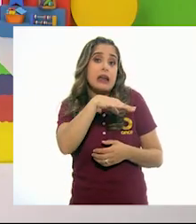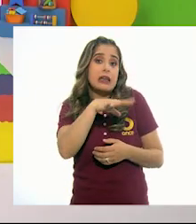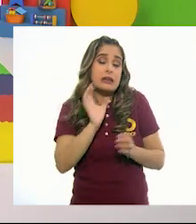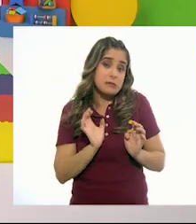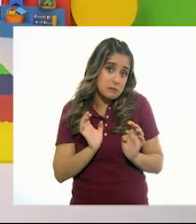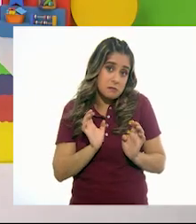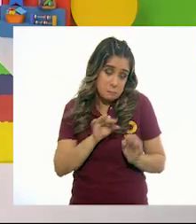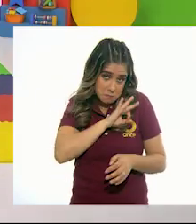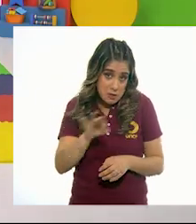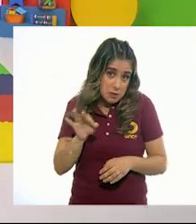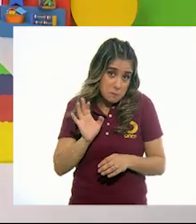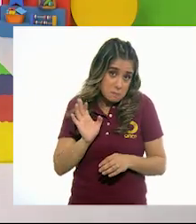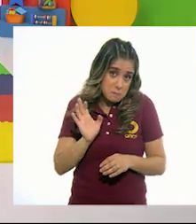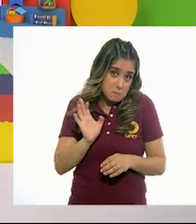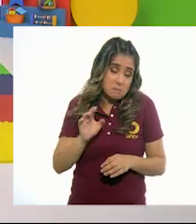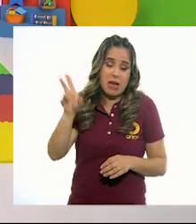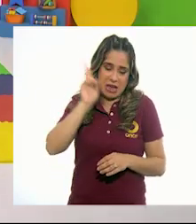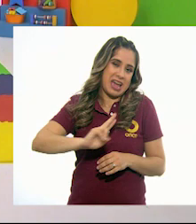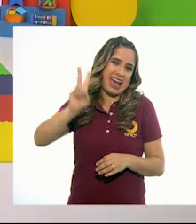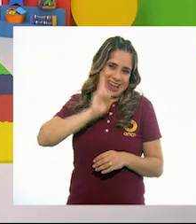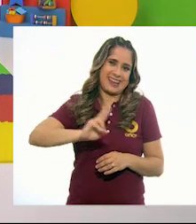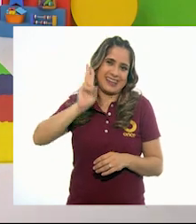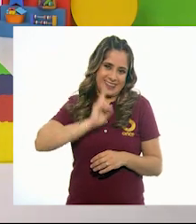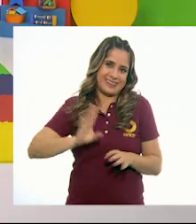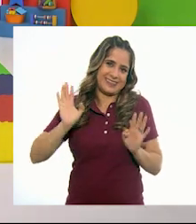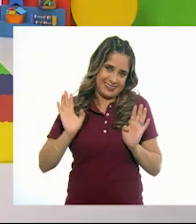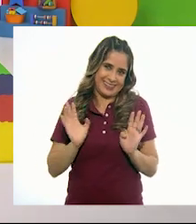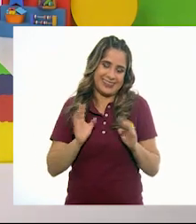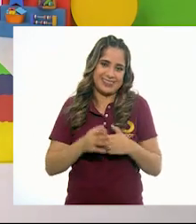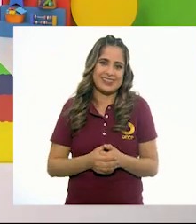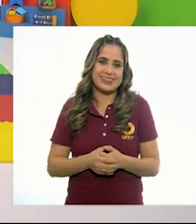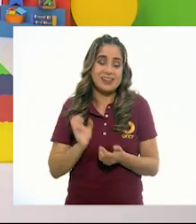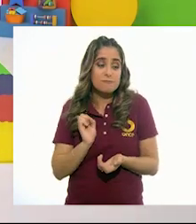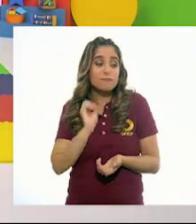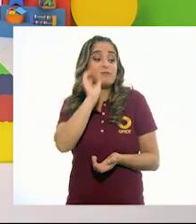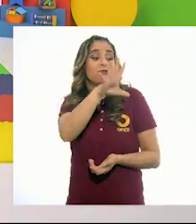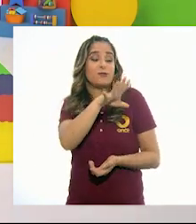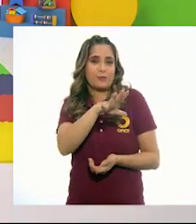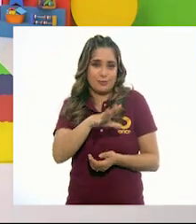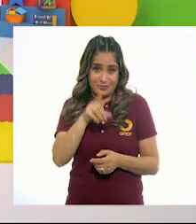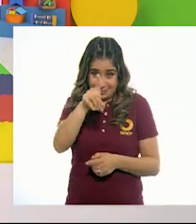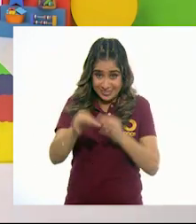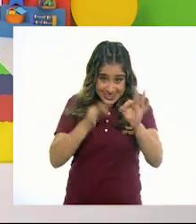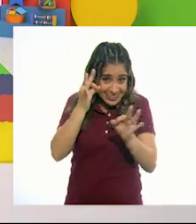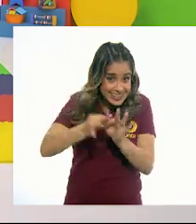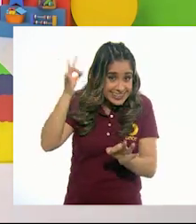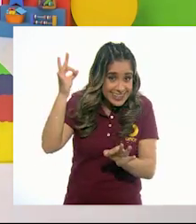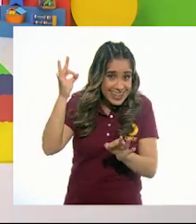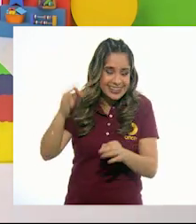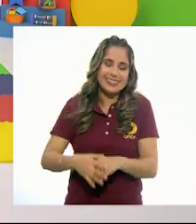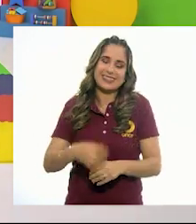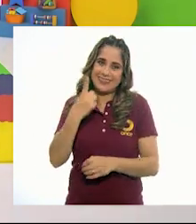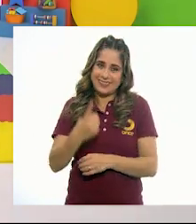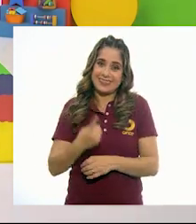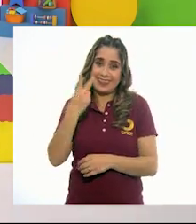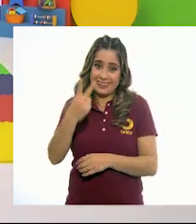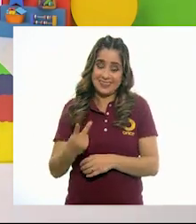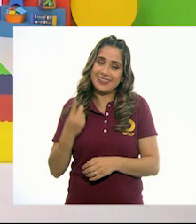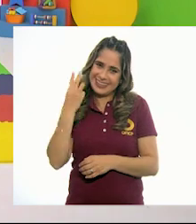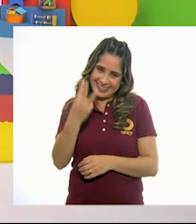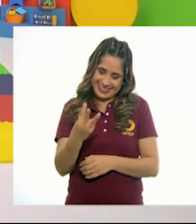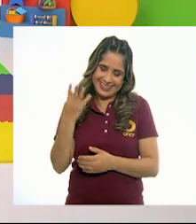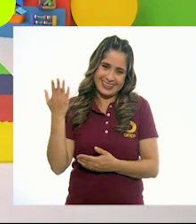¿Podemos intentarlo? Me gusta, intentémoslo. Frente, ahora hacia arriba. Hacia arriba. ¿Lista? Una,